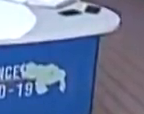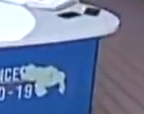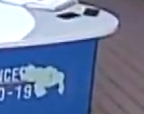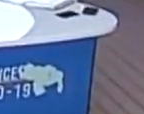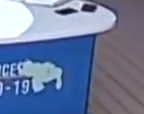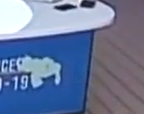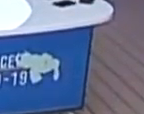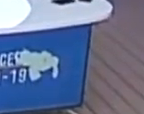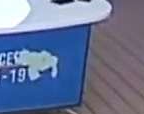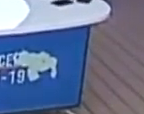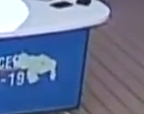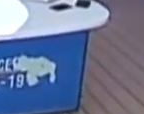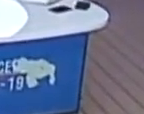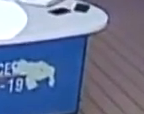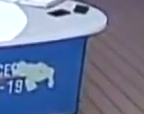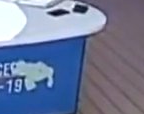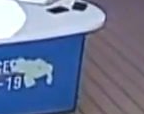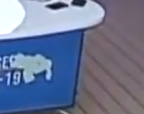Y